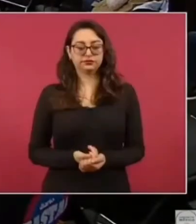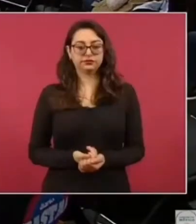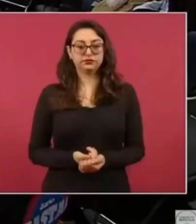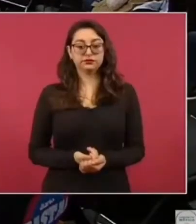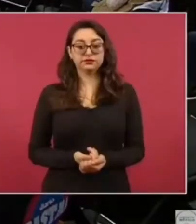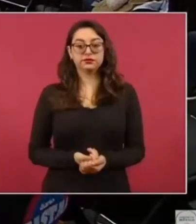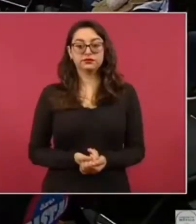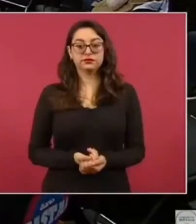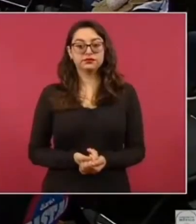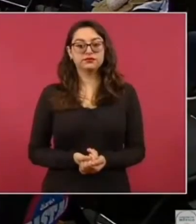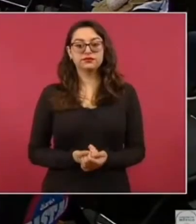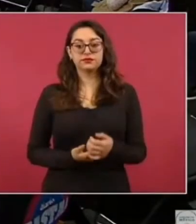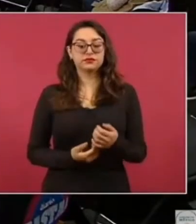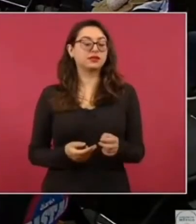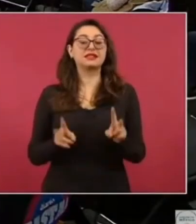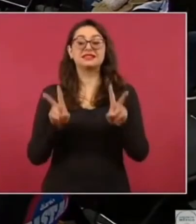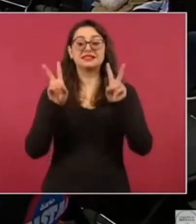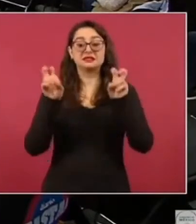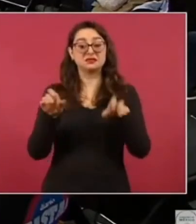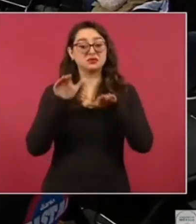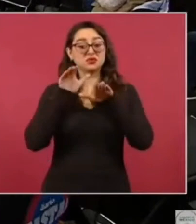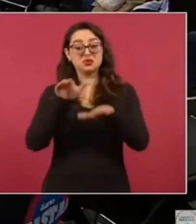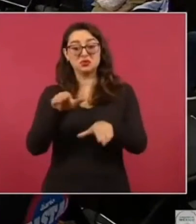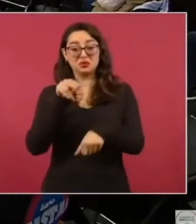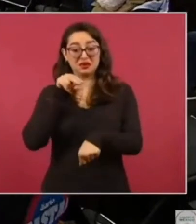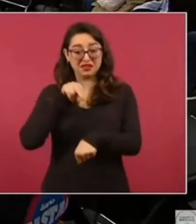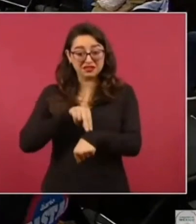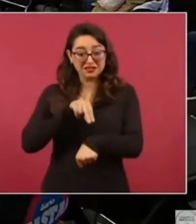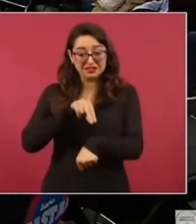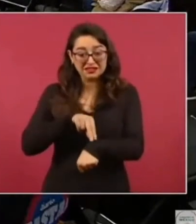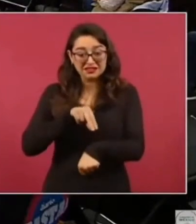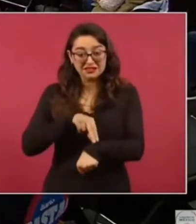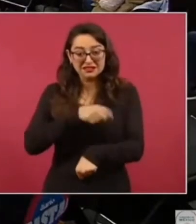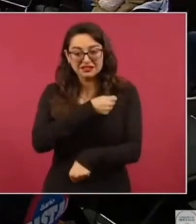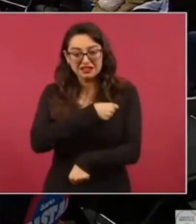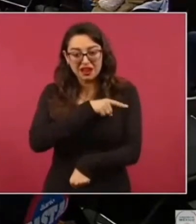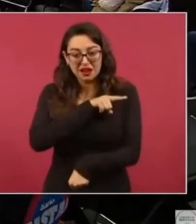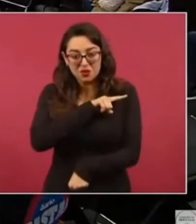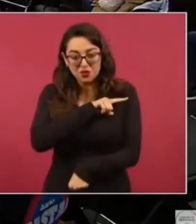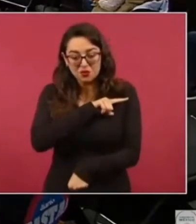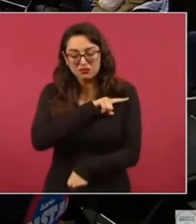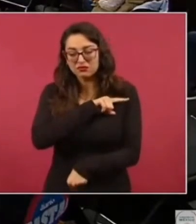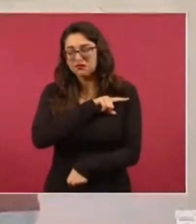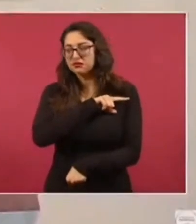es, me consta, porque hubo un ministro,